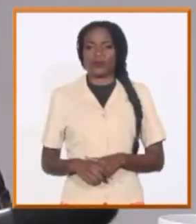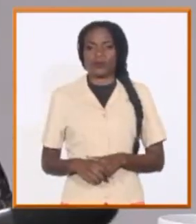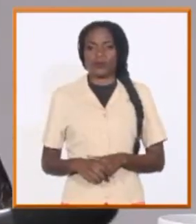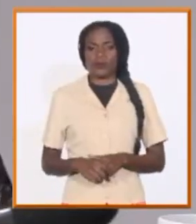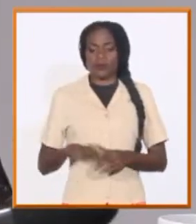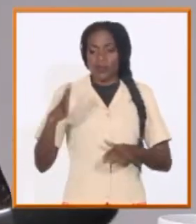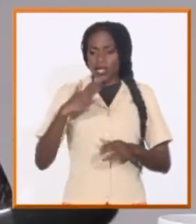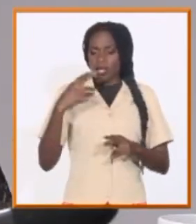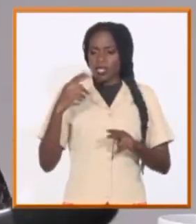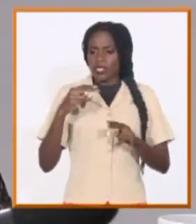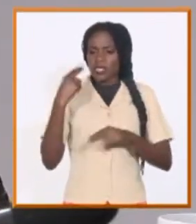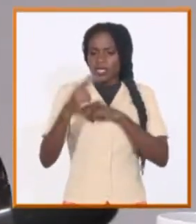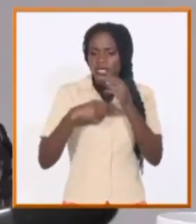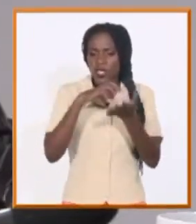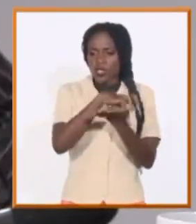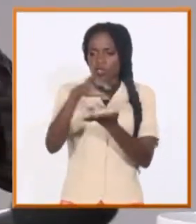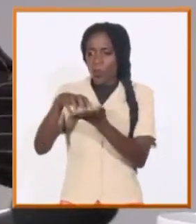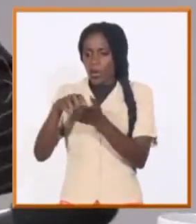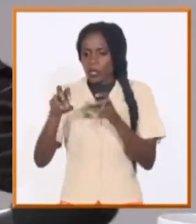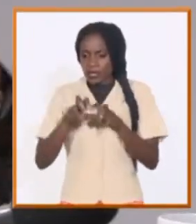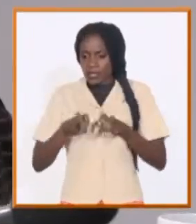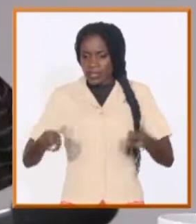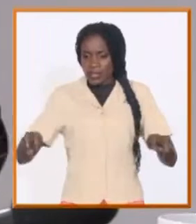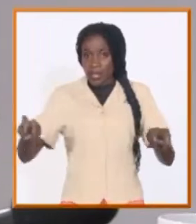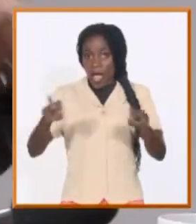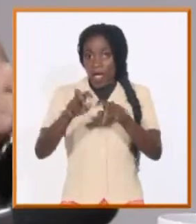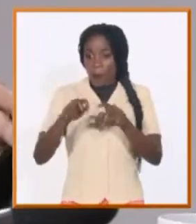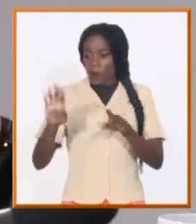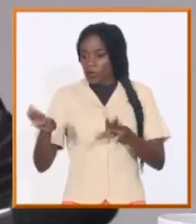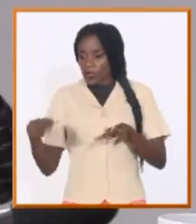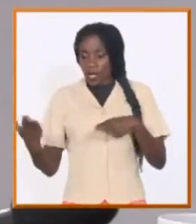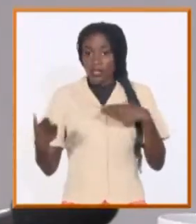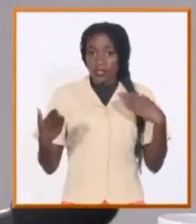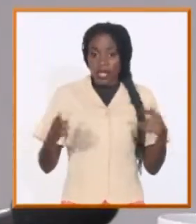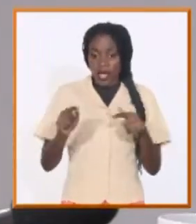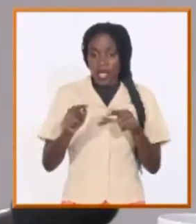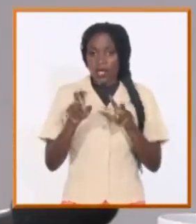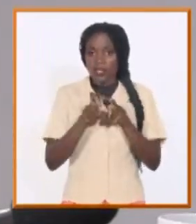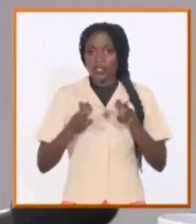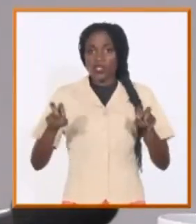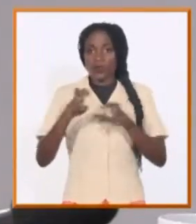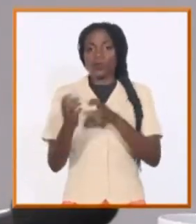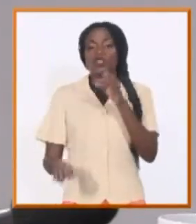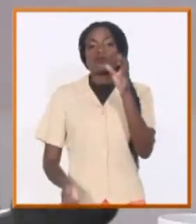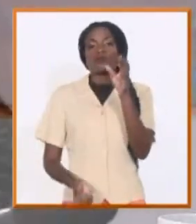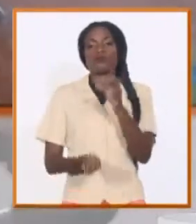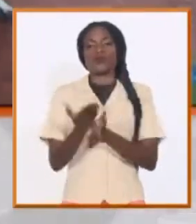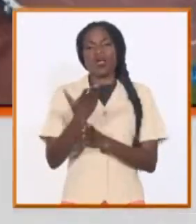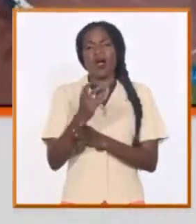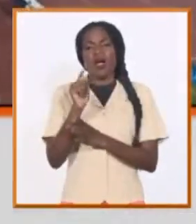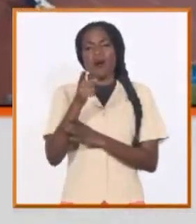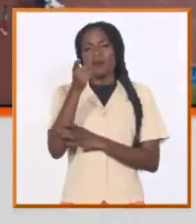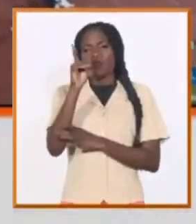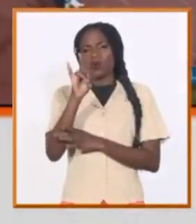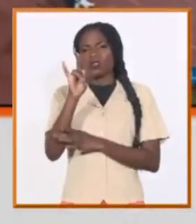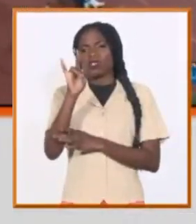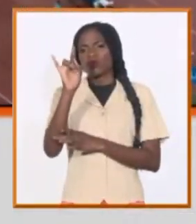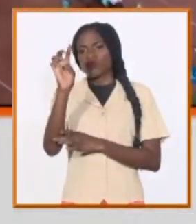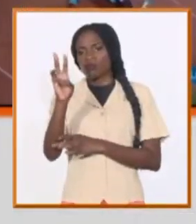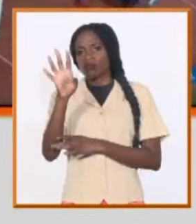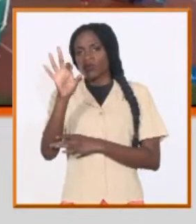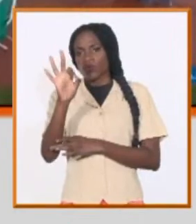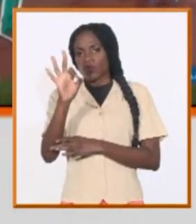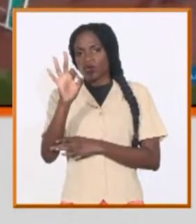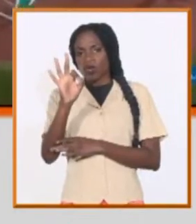alrededor del Parque Estadio Nacional. Las unieron en un área. Las unieron porque estaba su Estadio Nacional fundado en el año 1938, y así hicieron todo